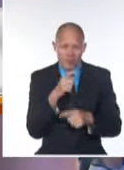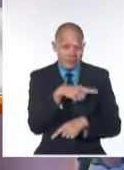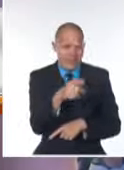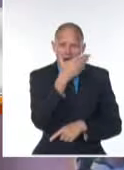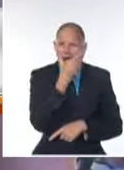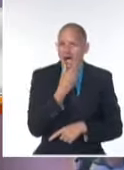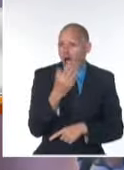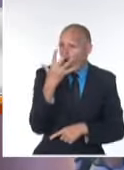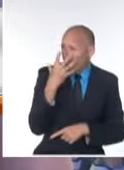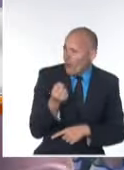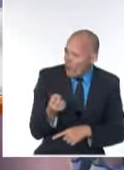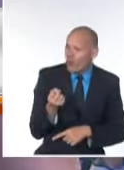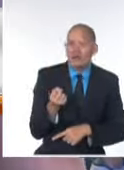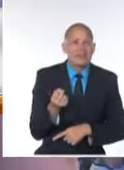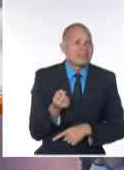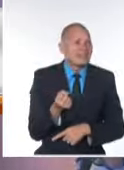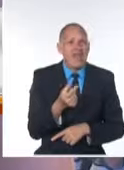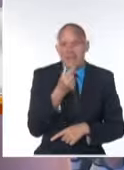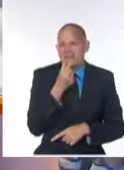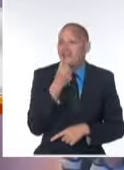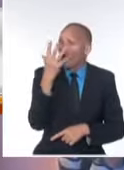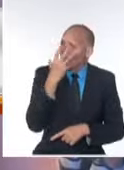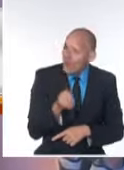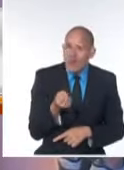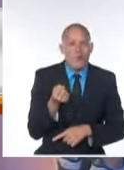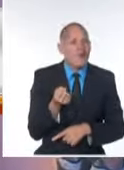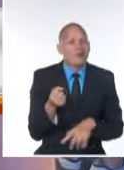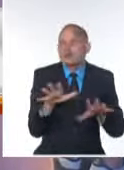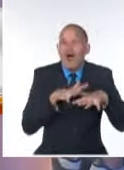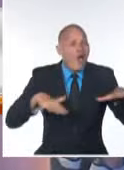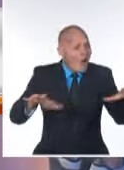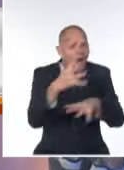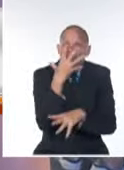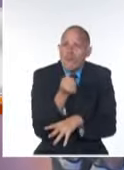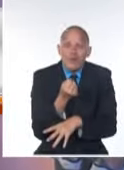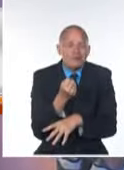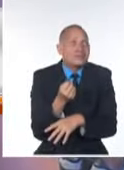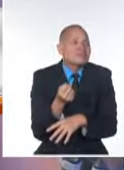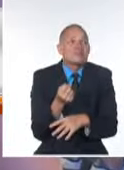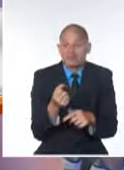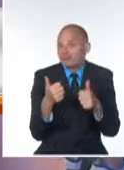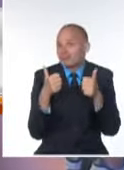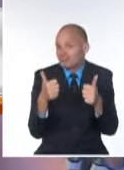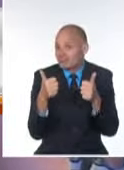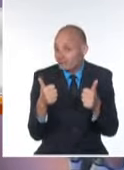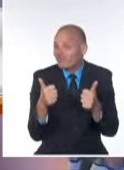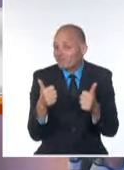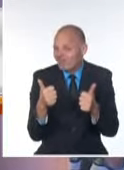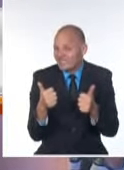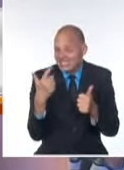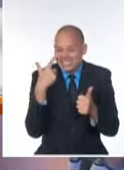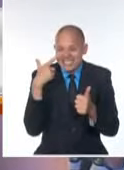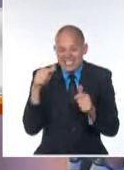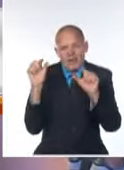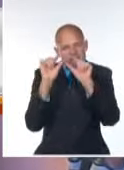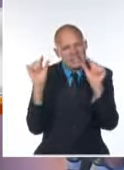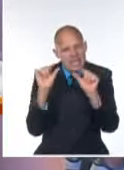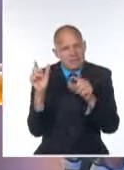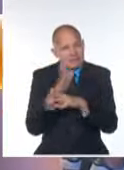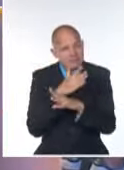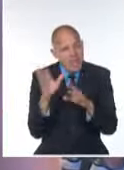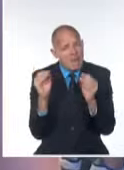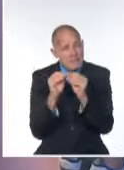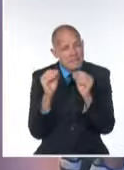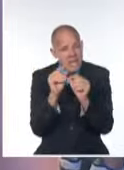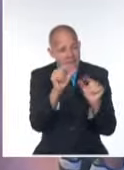las personas de la tercera edad. Ha sido un suceso. Creo que se han tocado temas tan profundos y